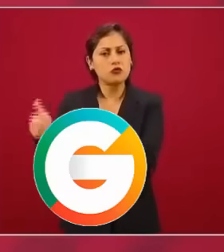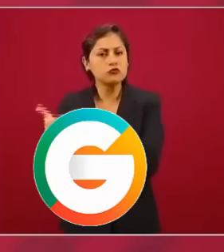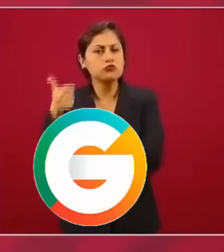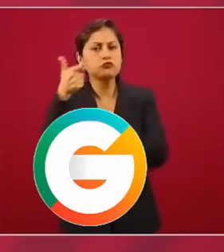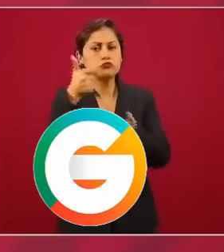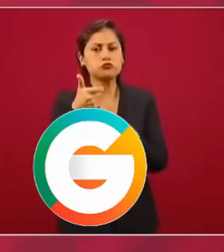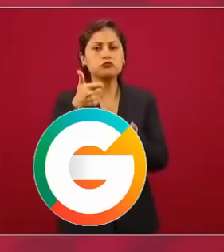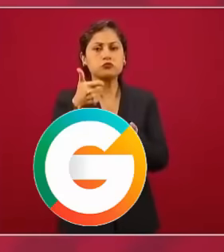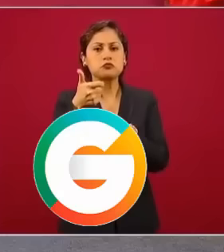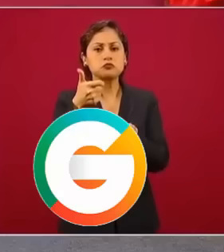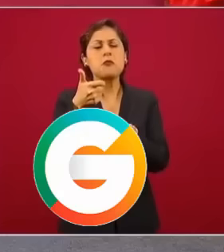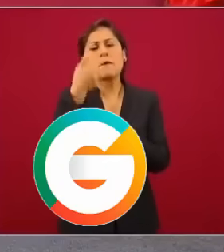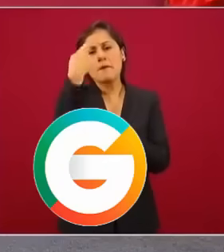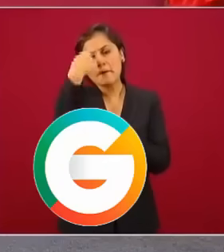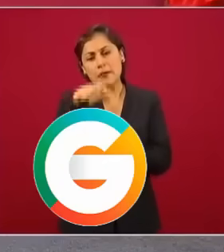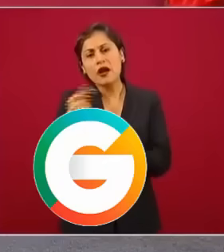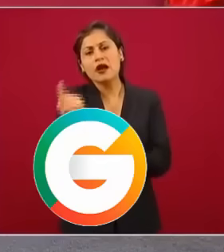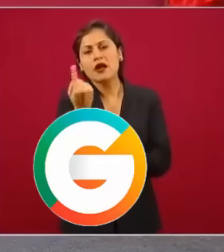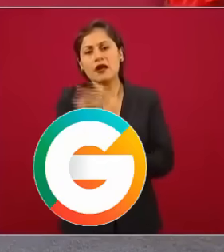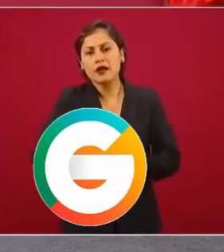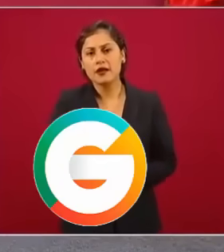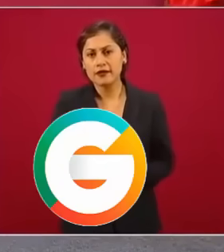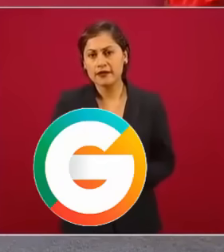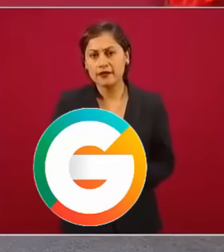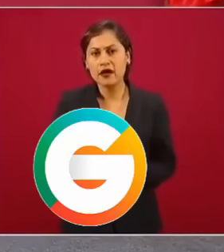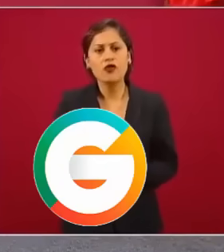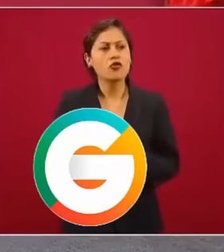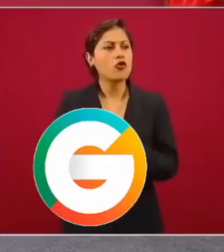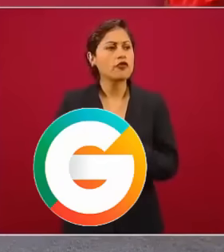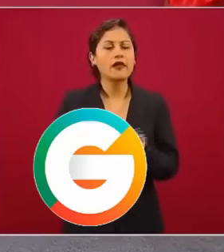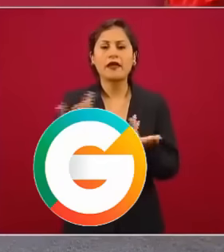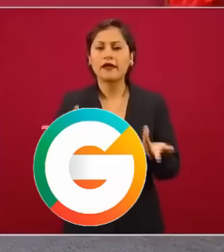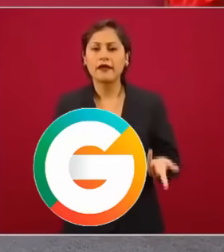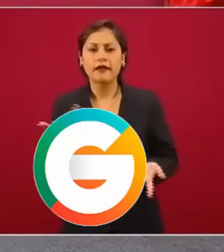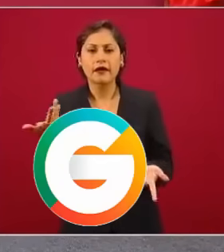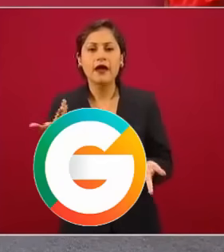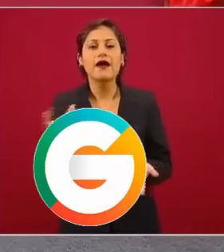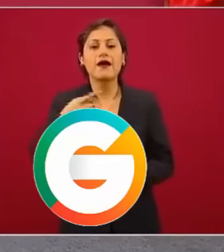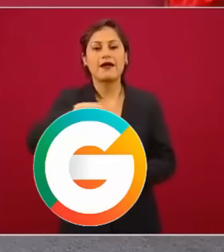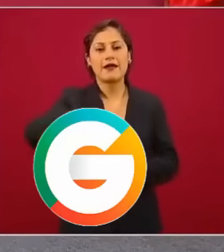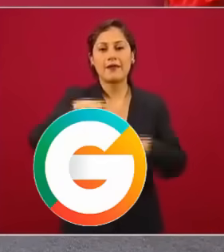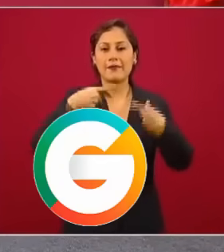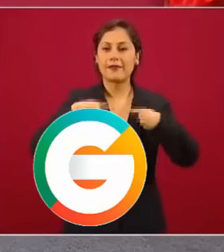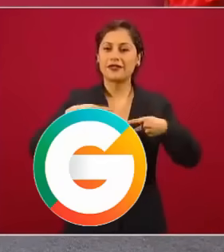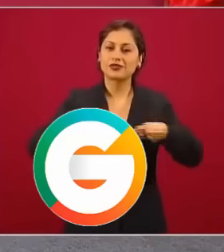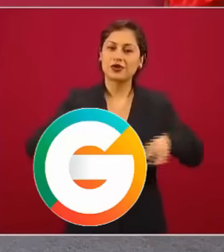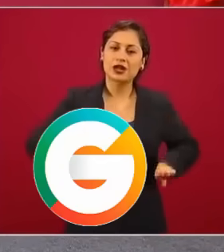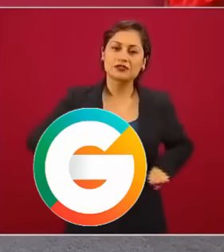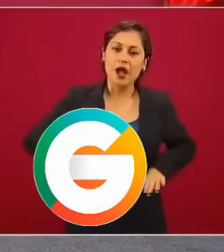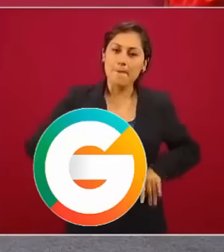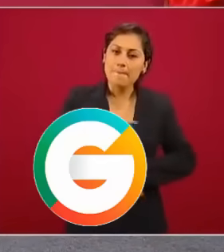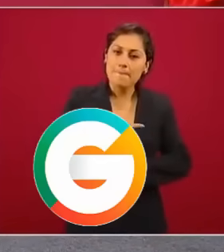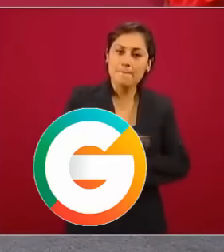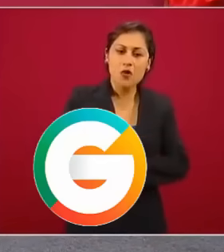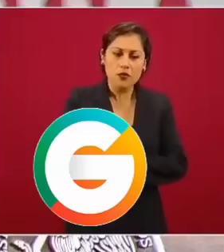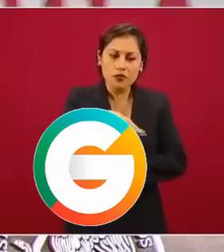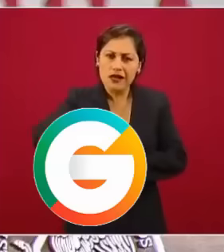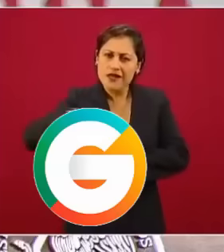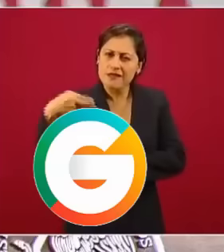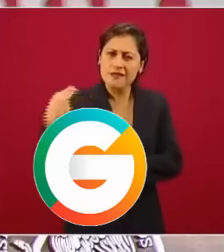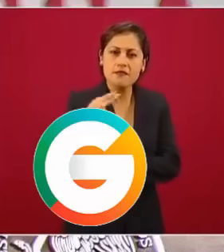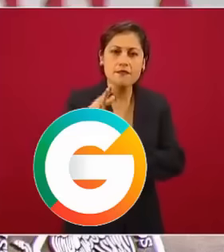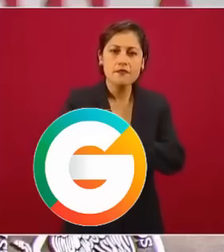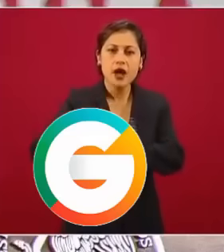dinero? ¿A dónde va? A la gente más pobre, a la gente que más lo